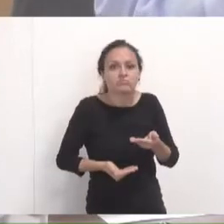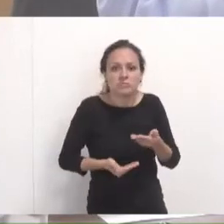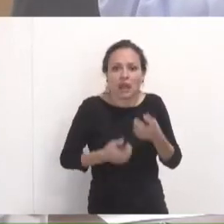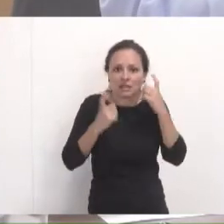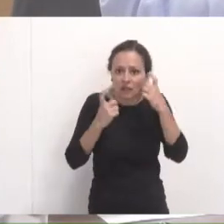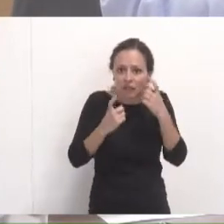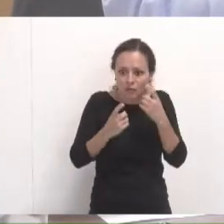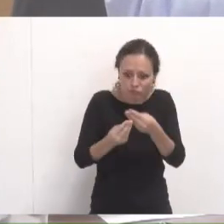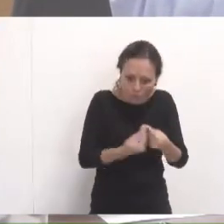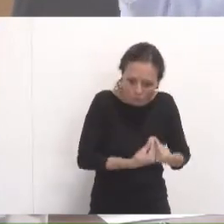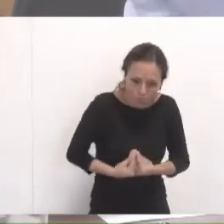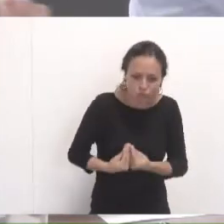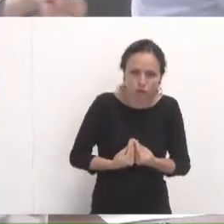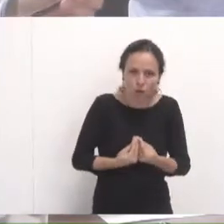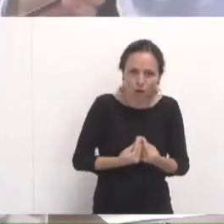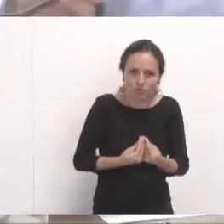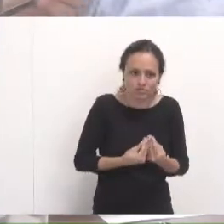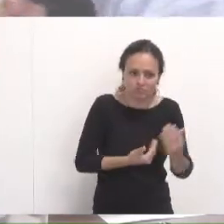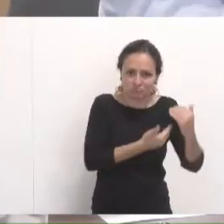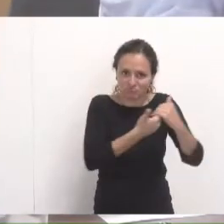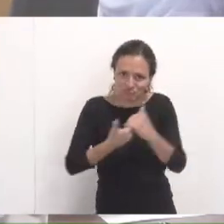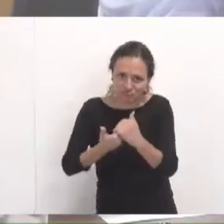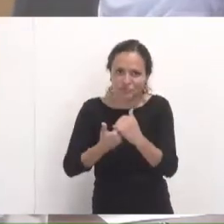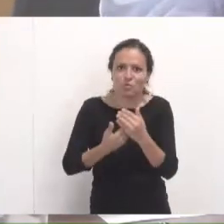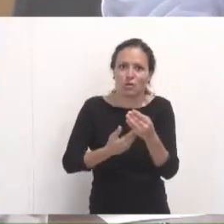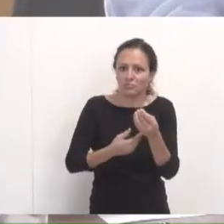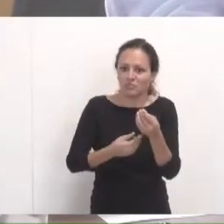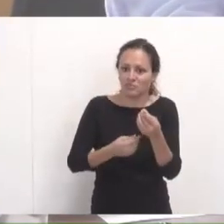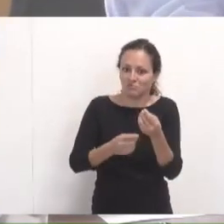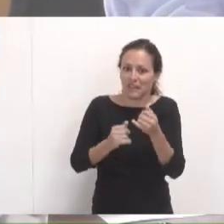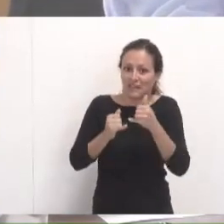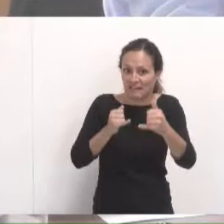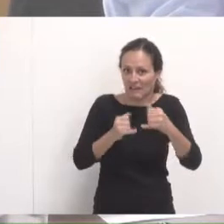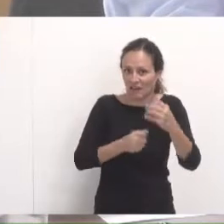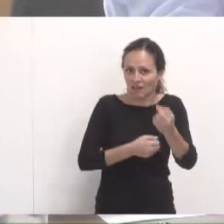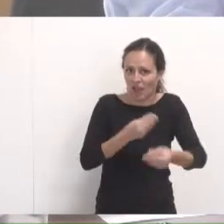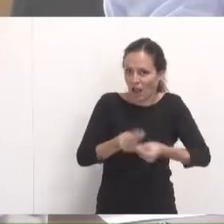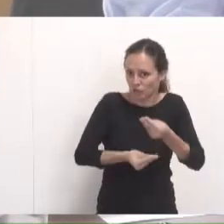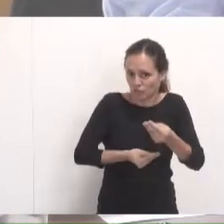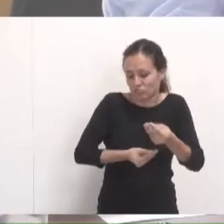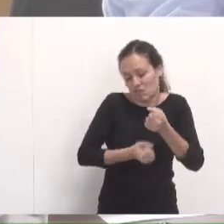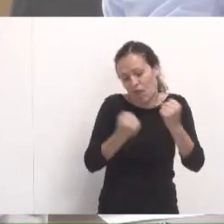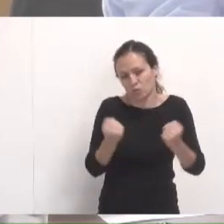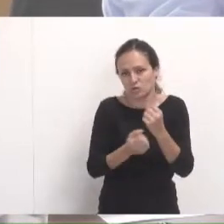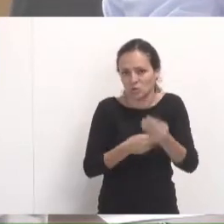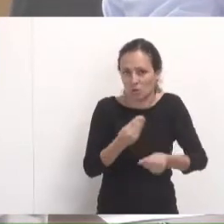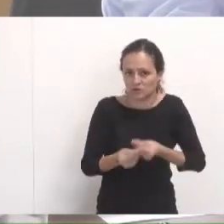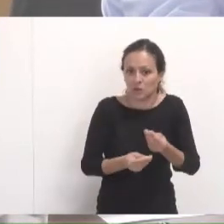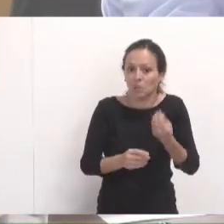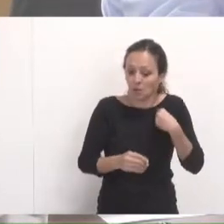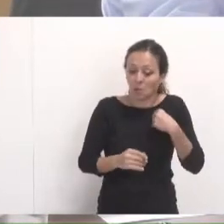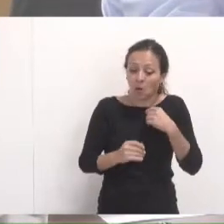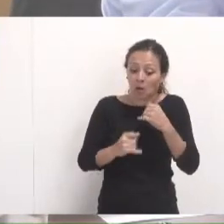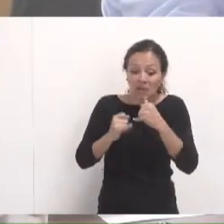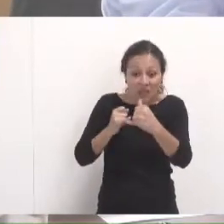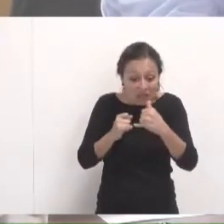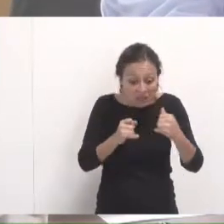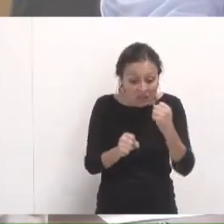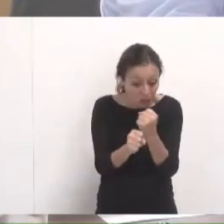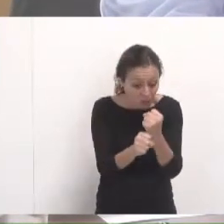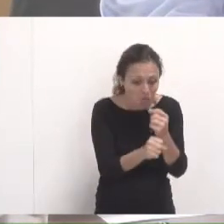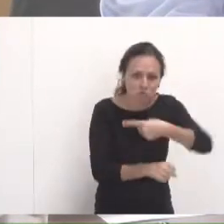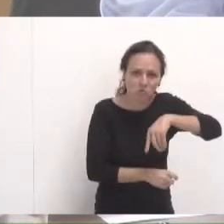mano de él, pues trabajar todas estas líneas de actuación que son las que entendemos necesarias para, bueno, para en